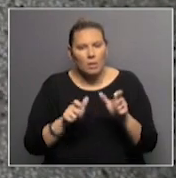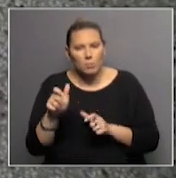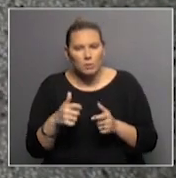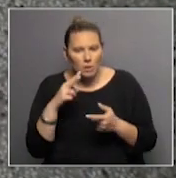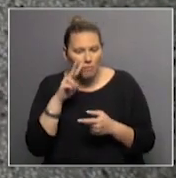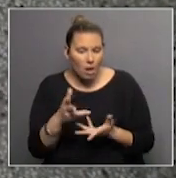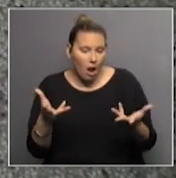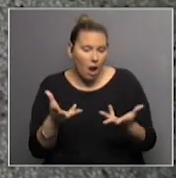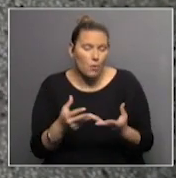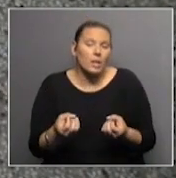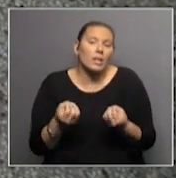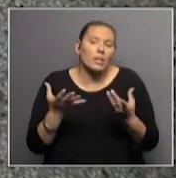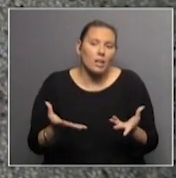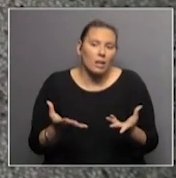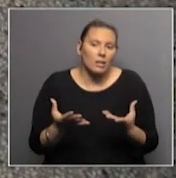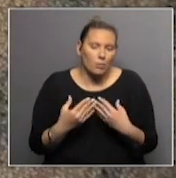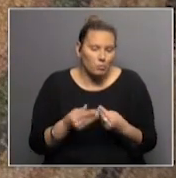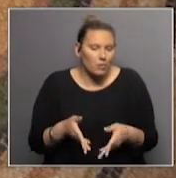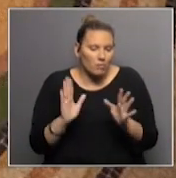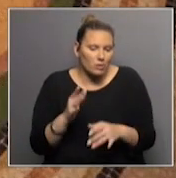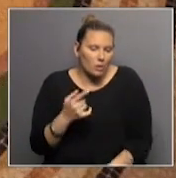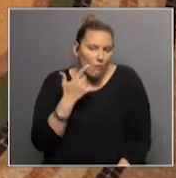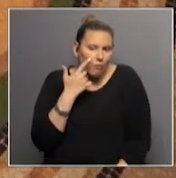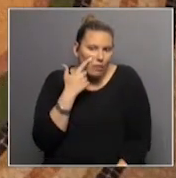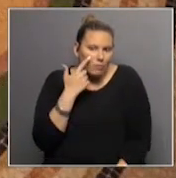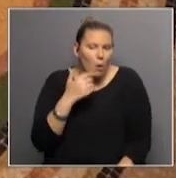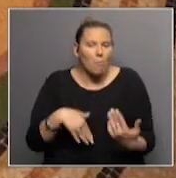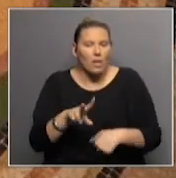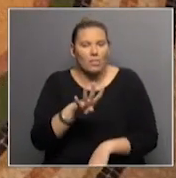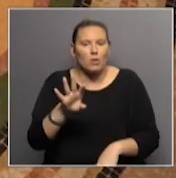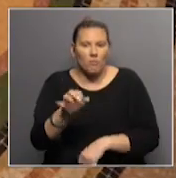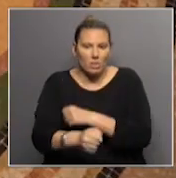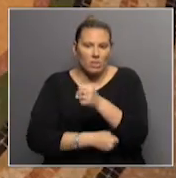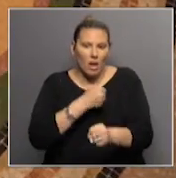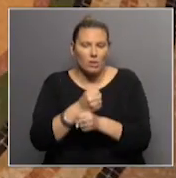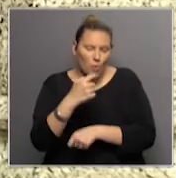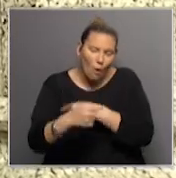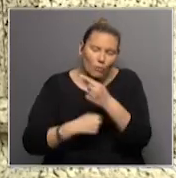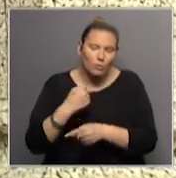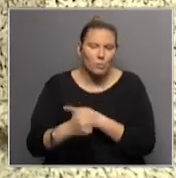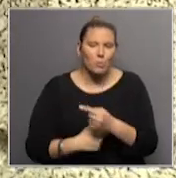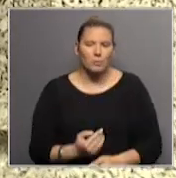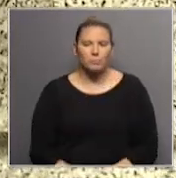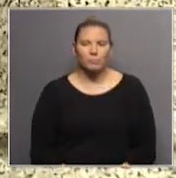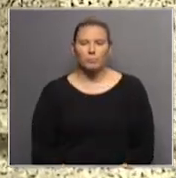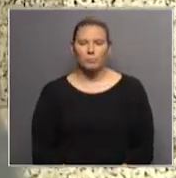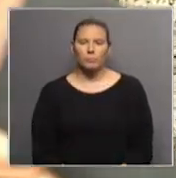vea cómo es y cómo vive, es un edificio vivo, con más de 90 años, pero vivo totalmente.